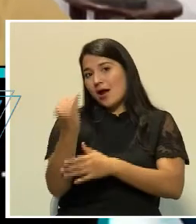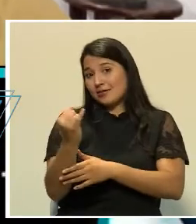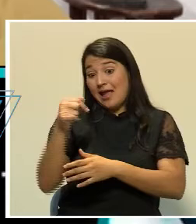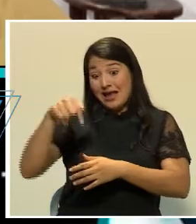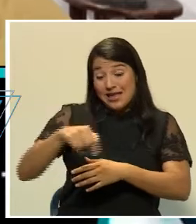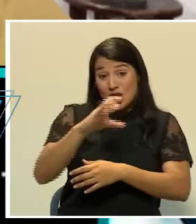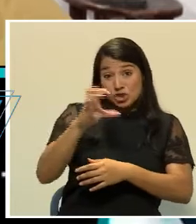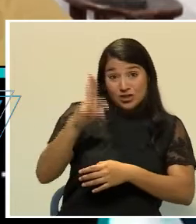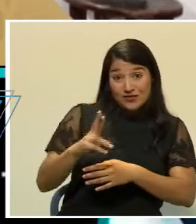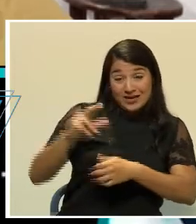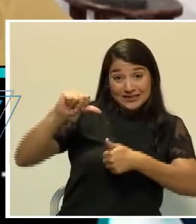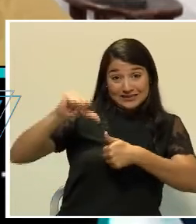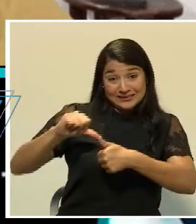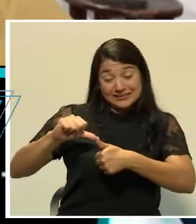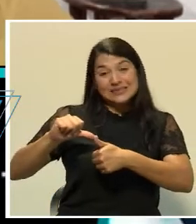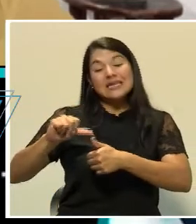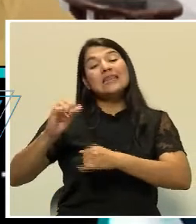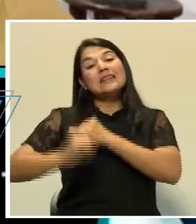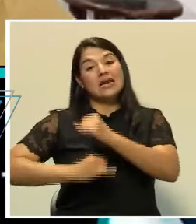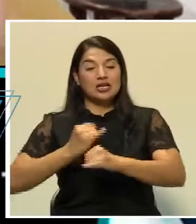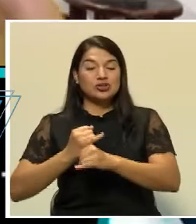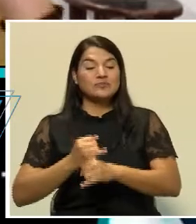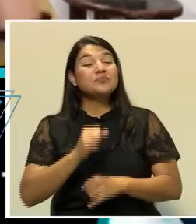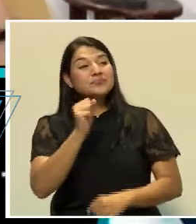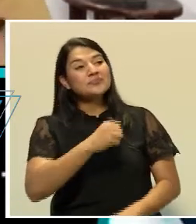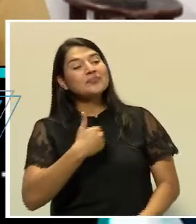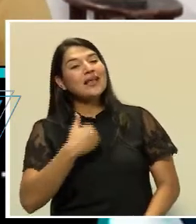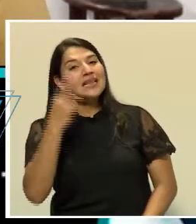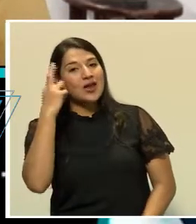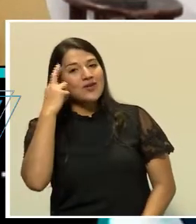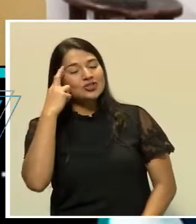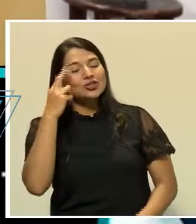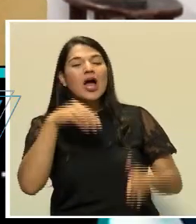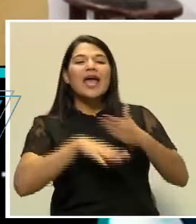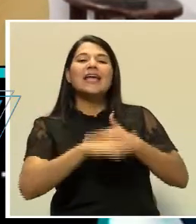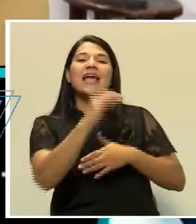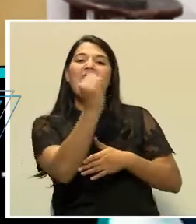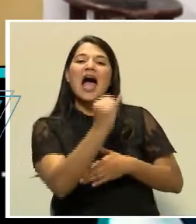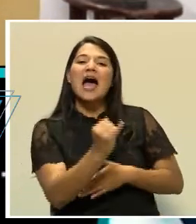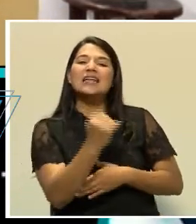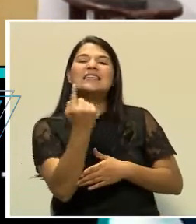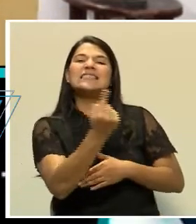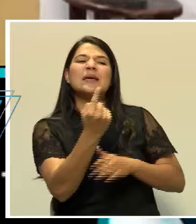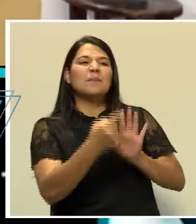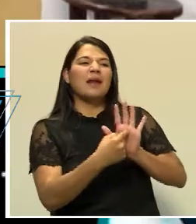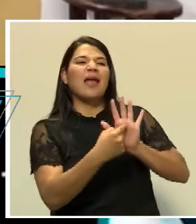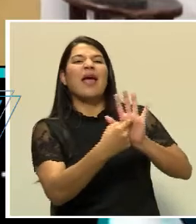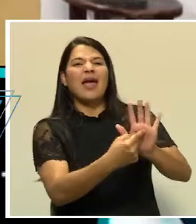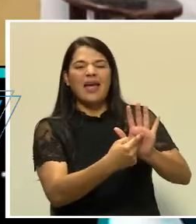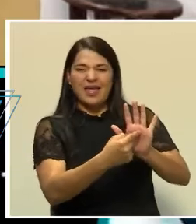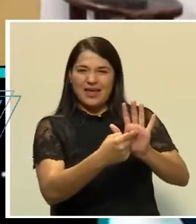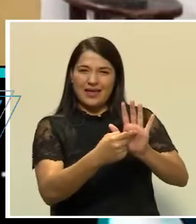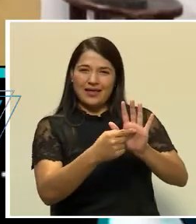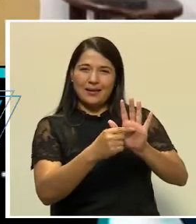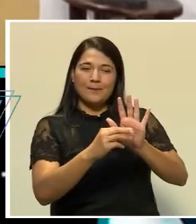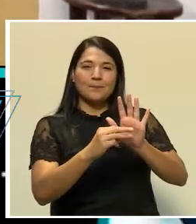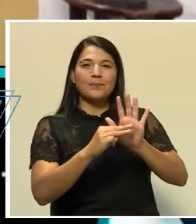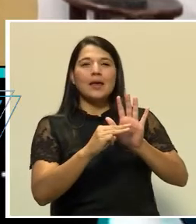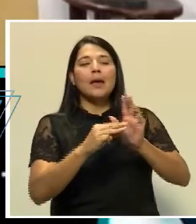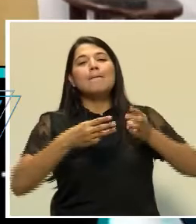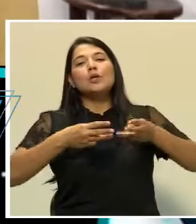internacional. Tienes razón, Iris, en el arte siempre hay un efecto Cassandra, ¿verdad? Cassandra era